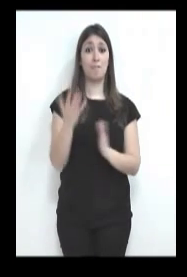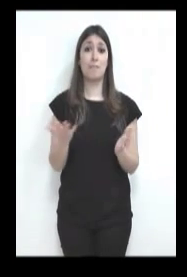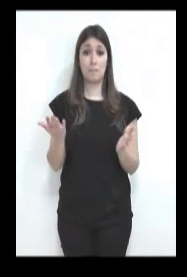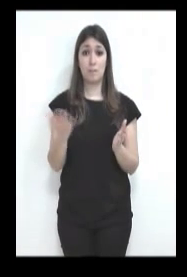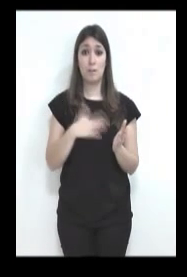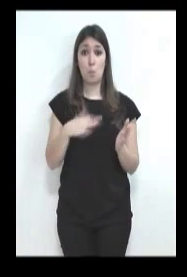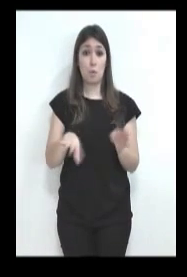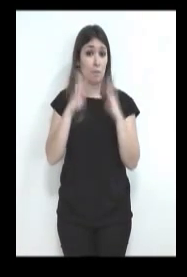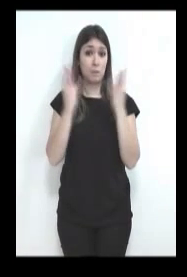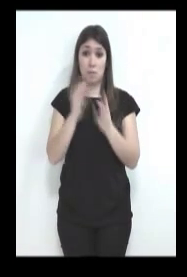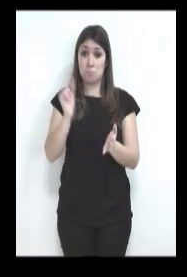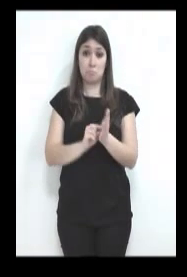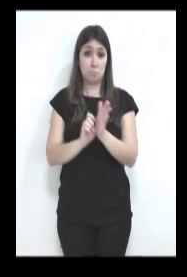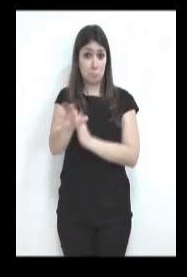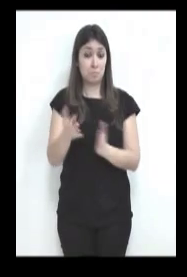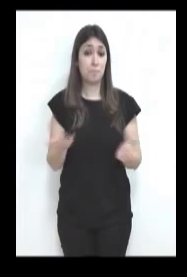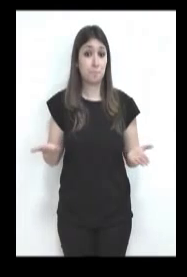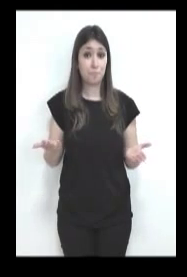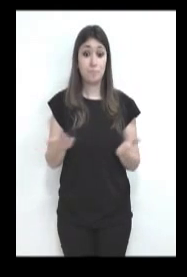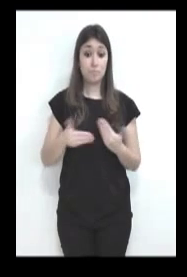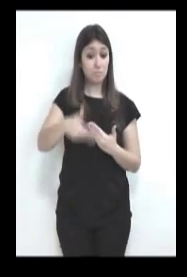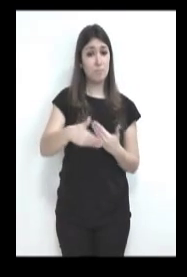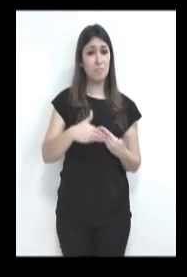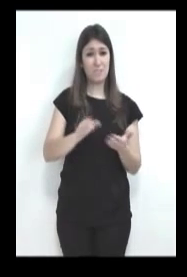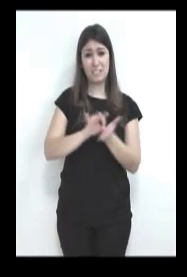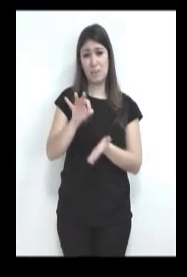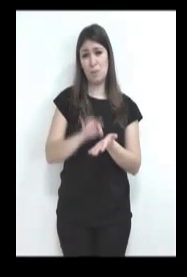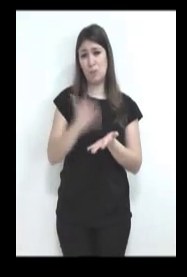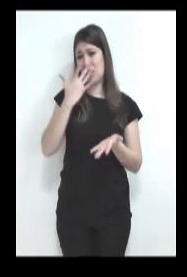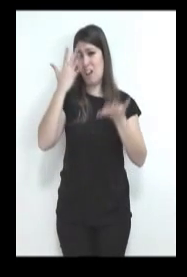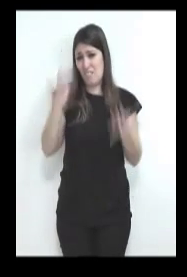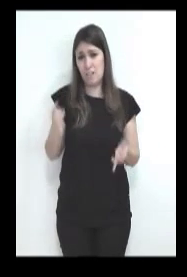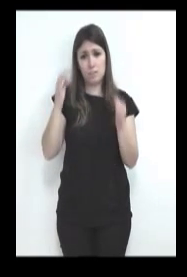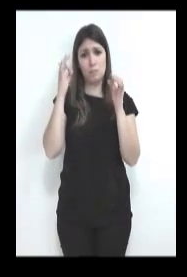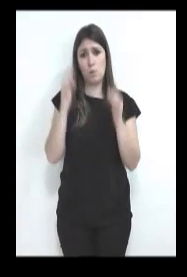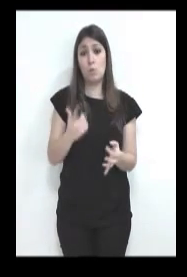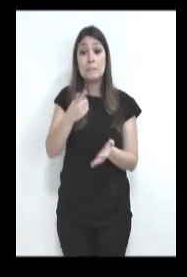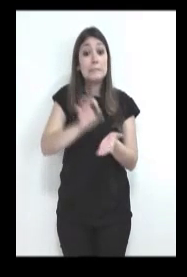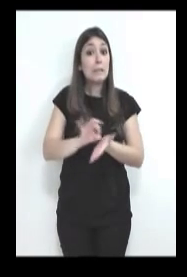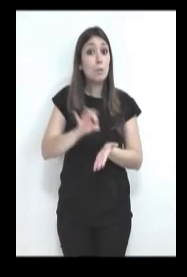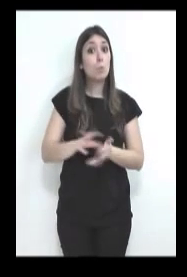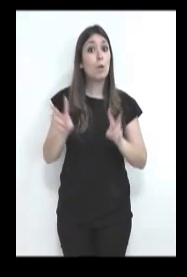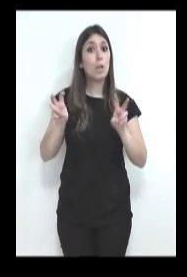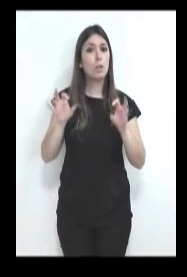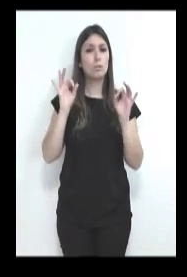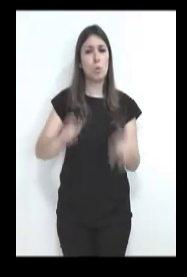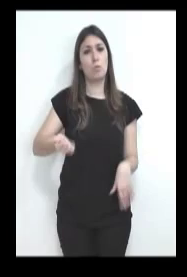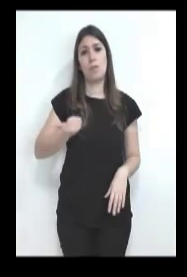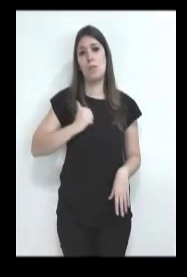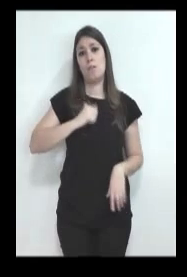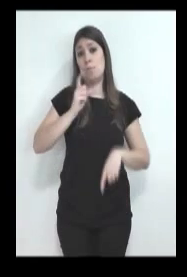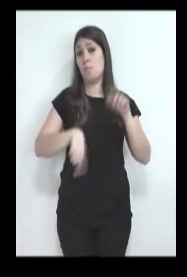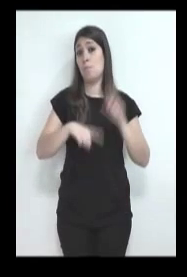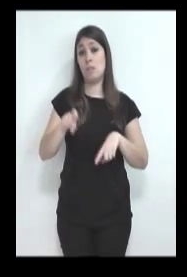pública a través de internet. Por tanto, van a aparecer muchísimos servicios, y esos muchísimos servicios estarán explotados desde